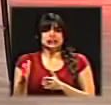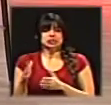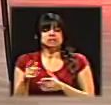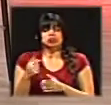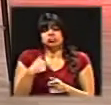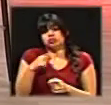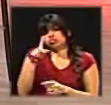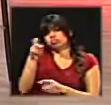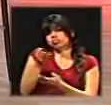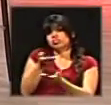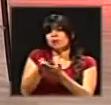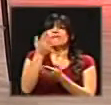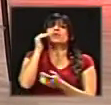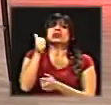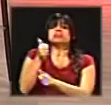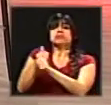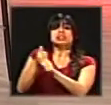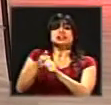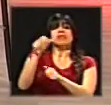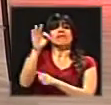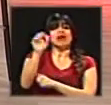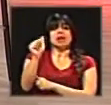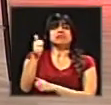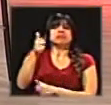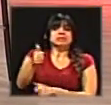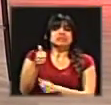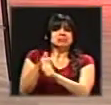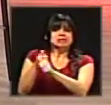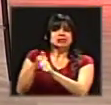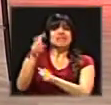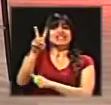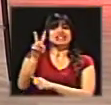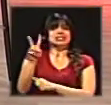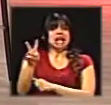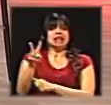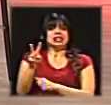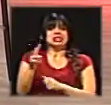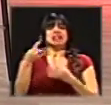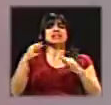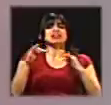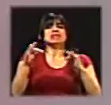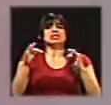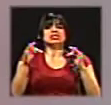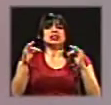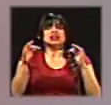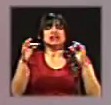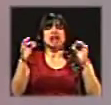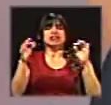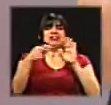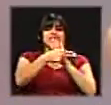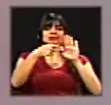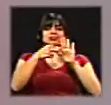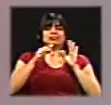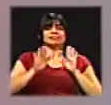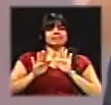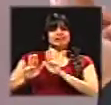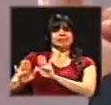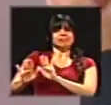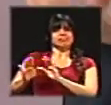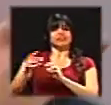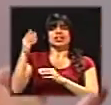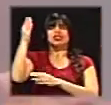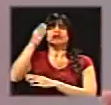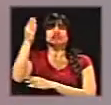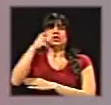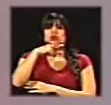el mismo Frente Amplio, especialmente José María Villalta, ha intentado desmarcarse de las posiciones y del